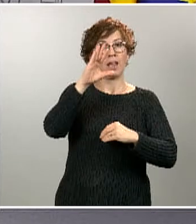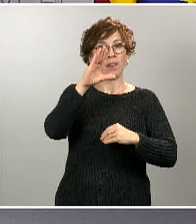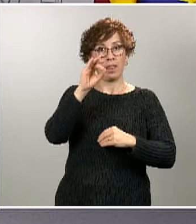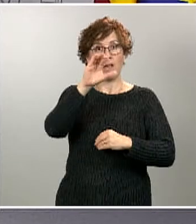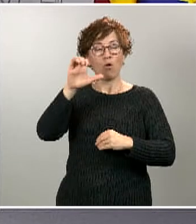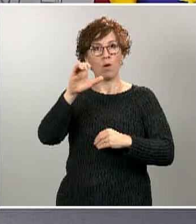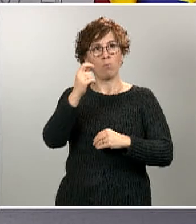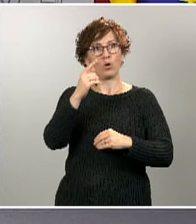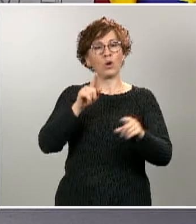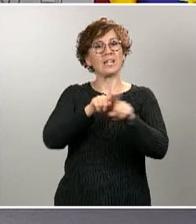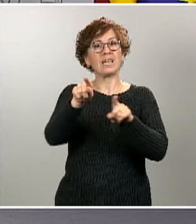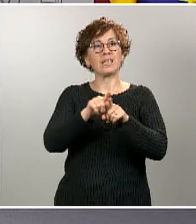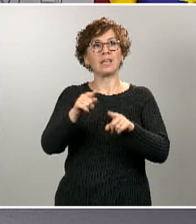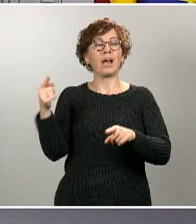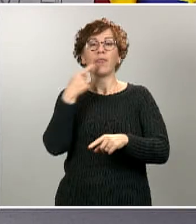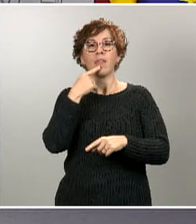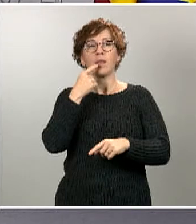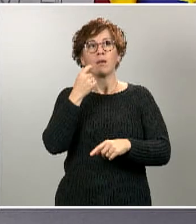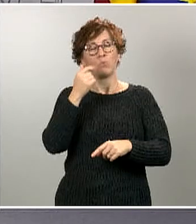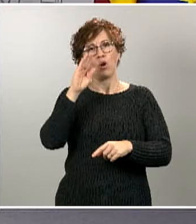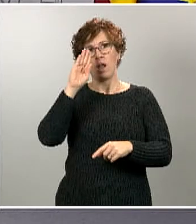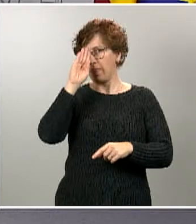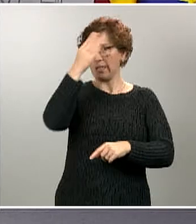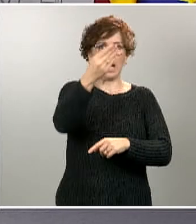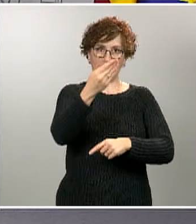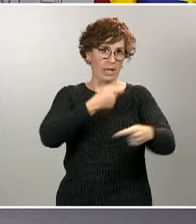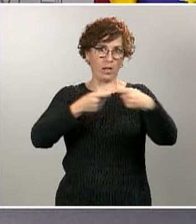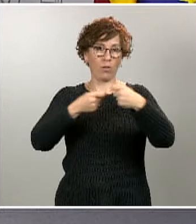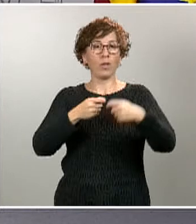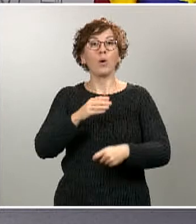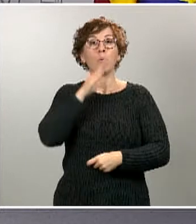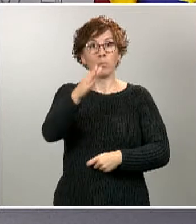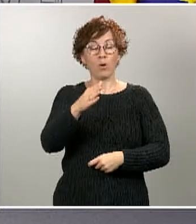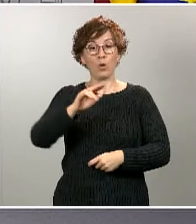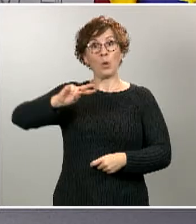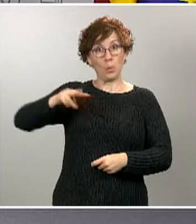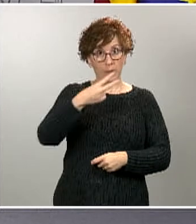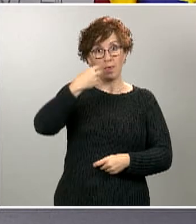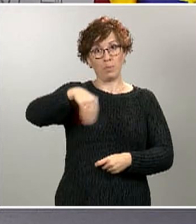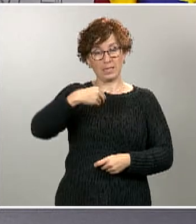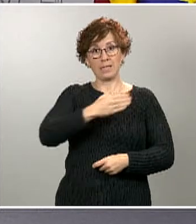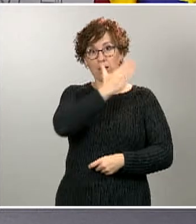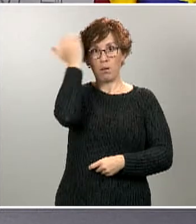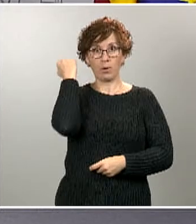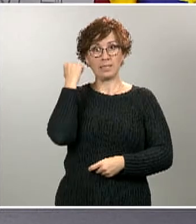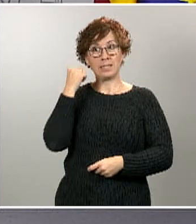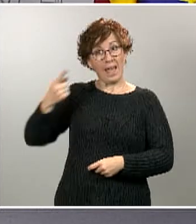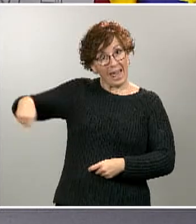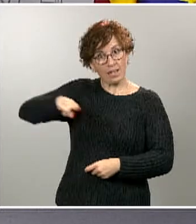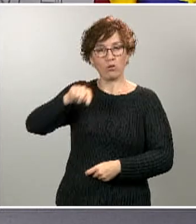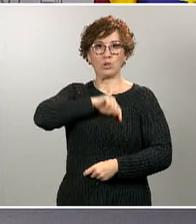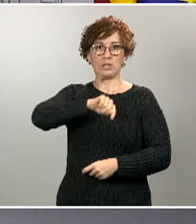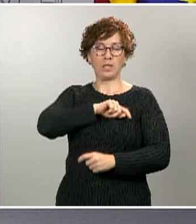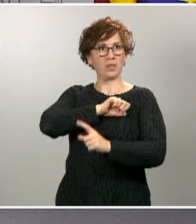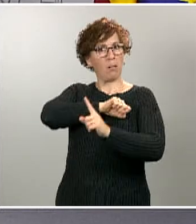sentirse presionados por el vicepresidente Pablo Iglesias, y además si ello